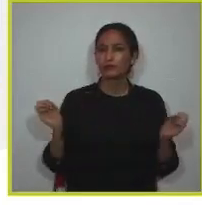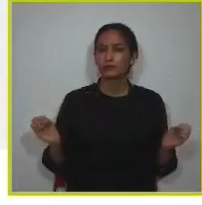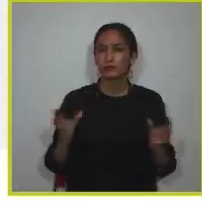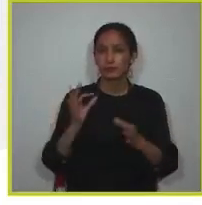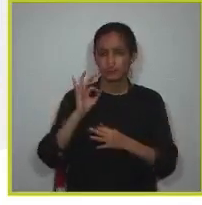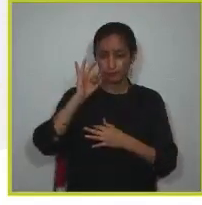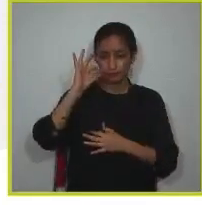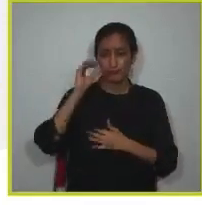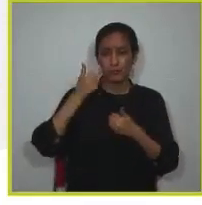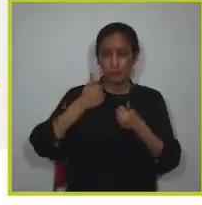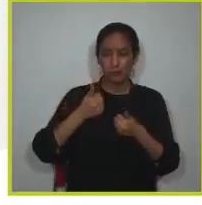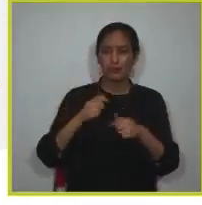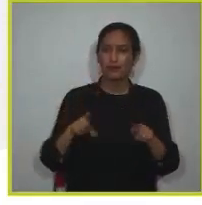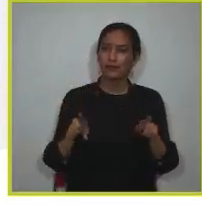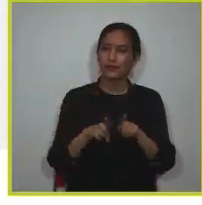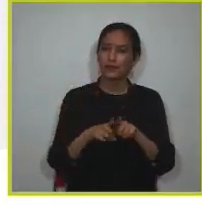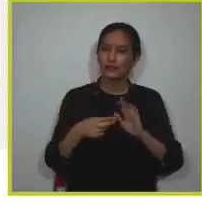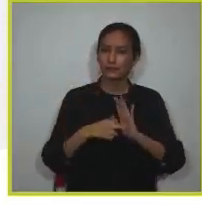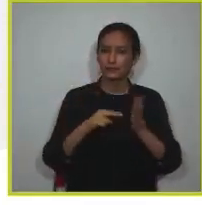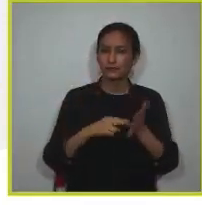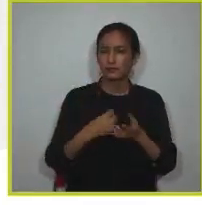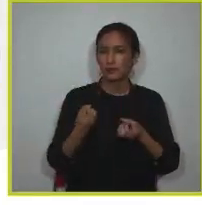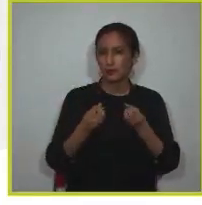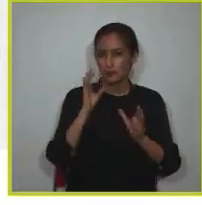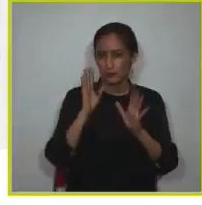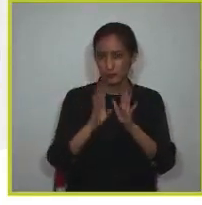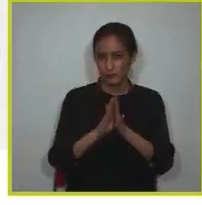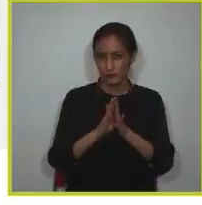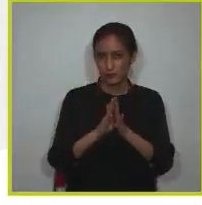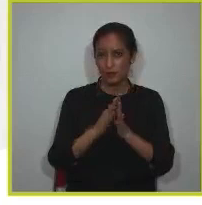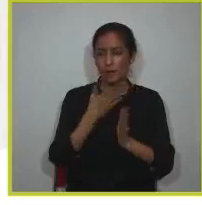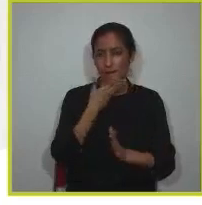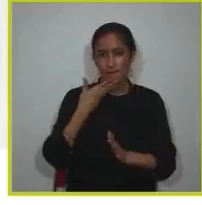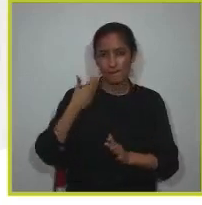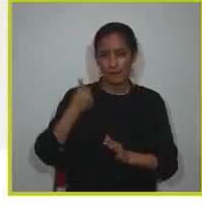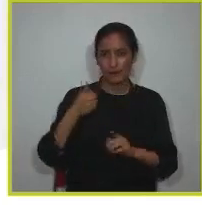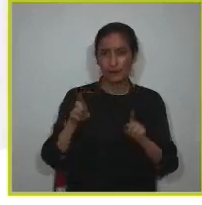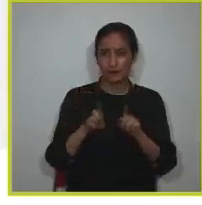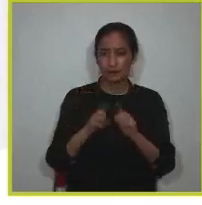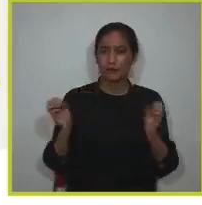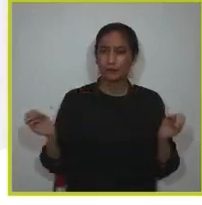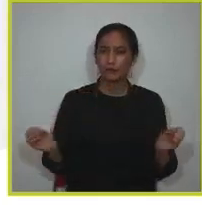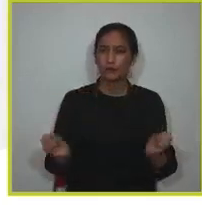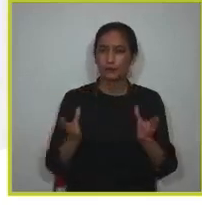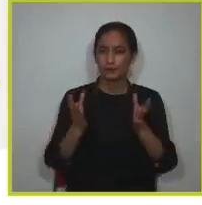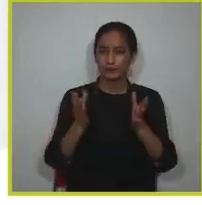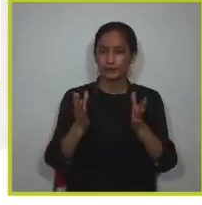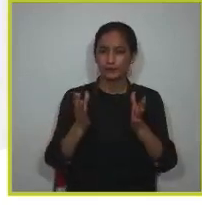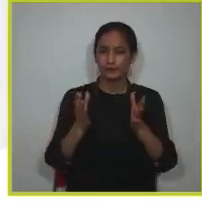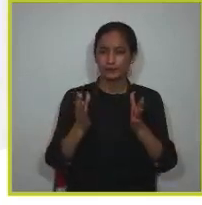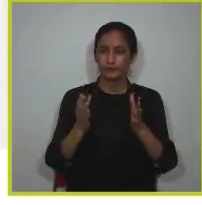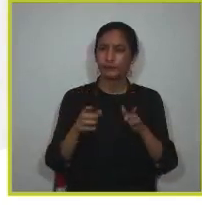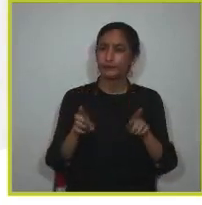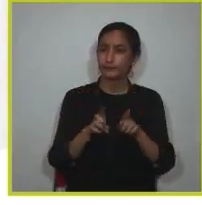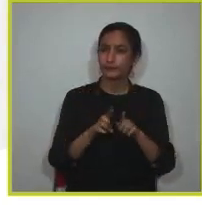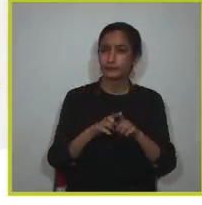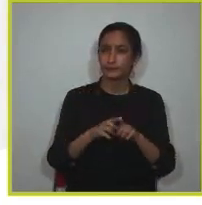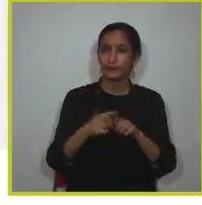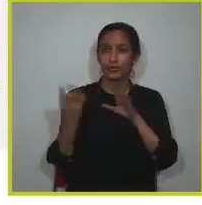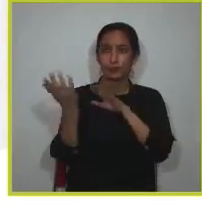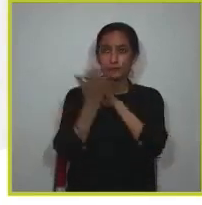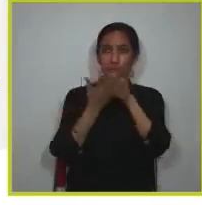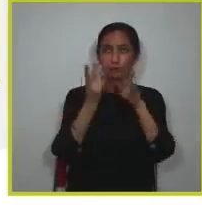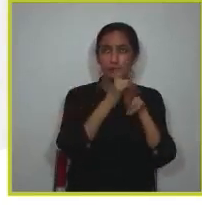del cumplimiento esto como repercute en una mejora en la promoción del cumplimiento de obligaciones